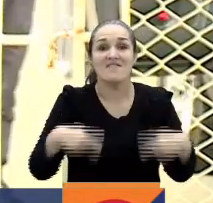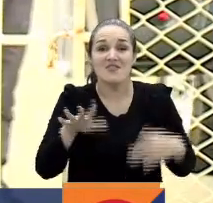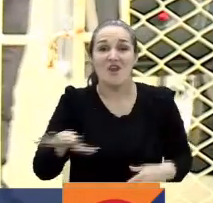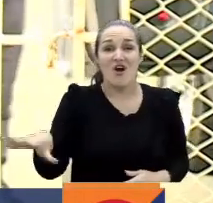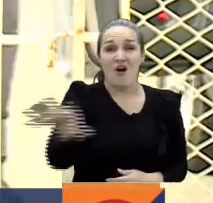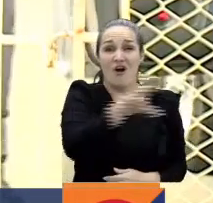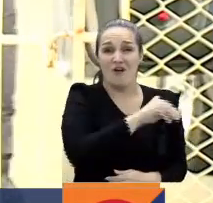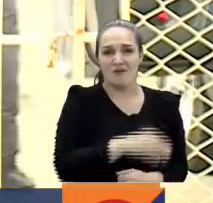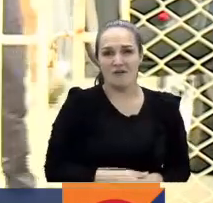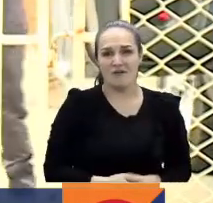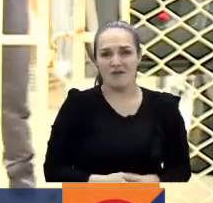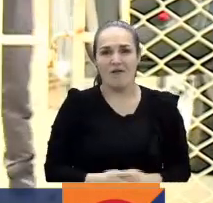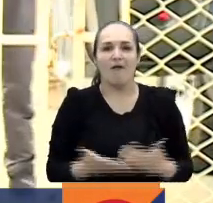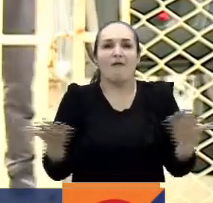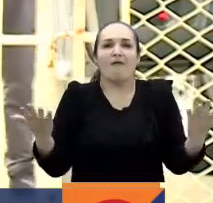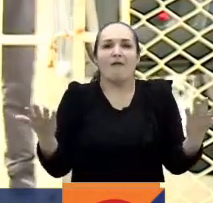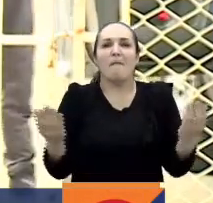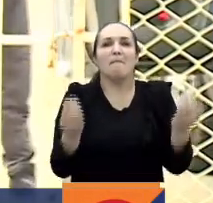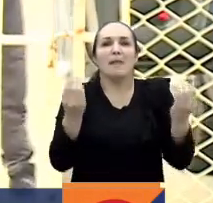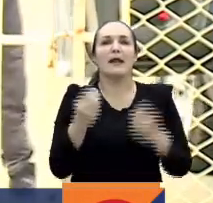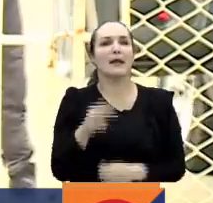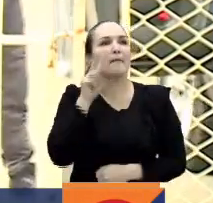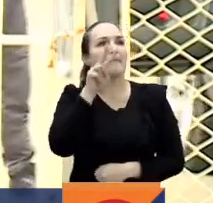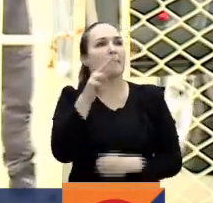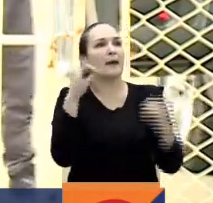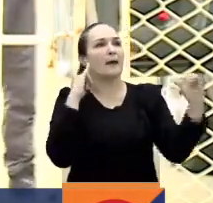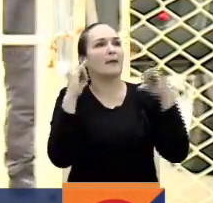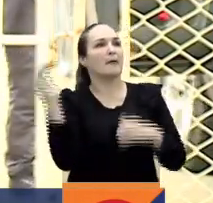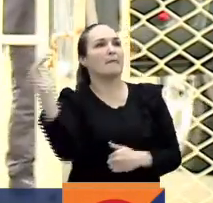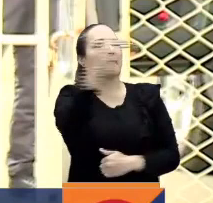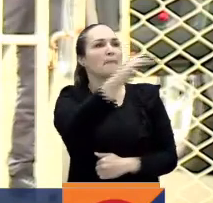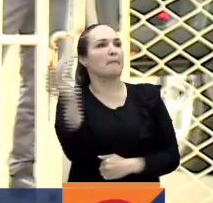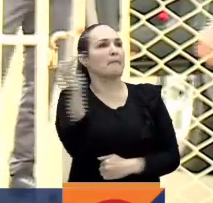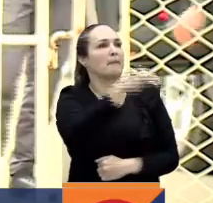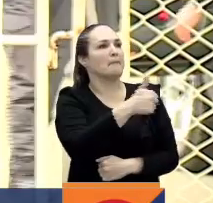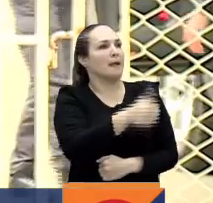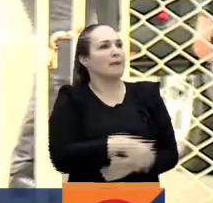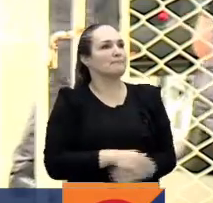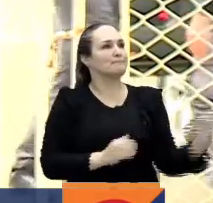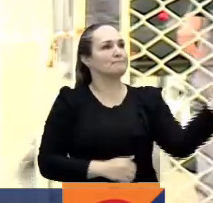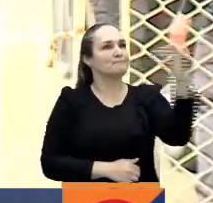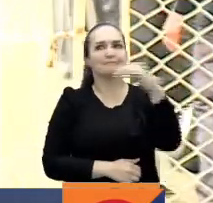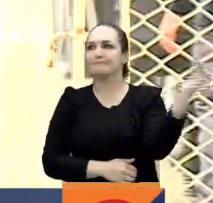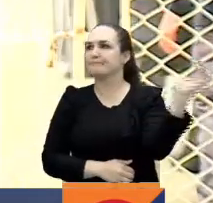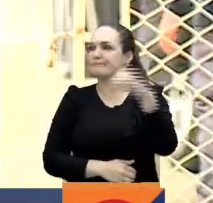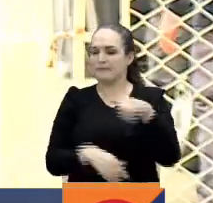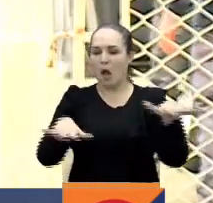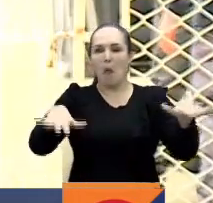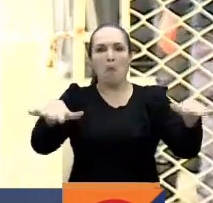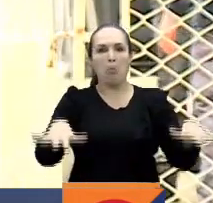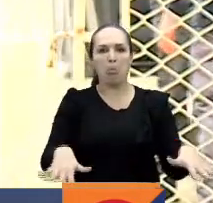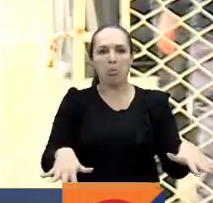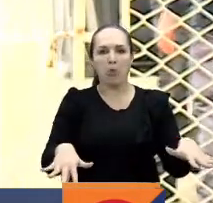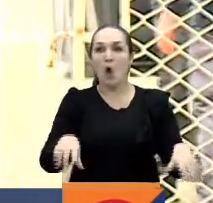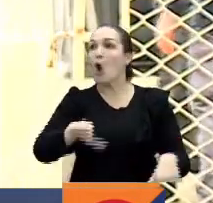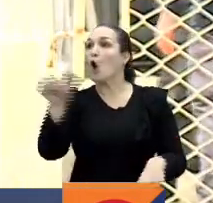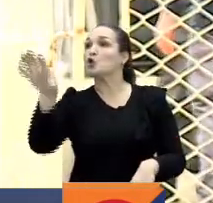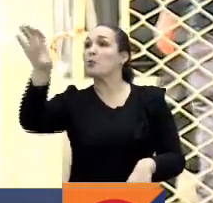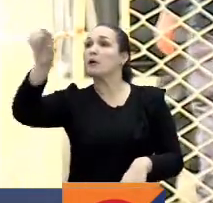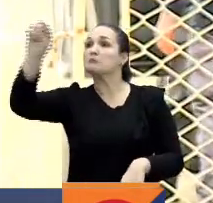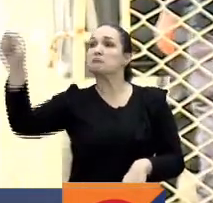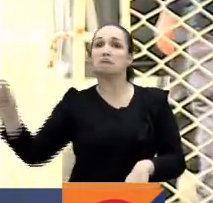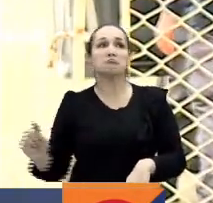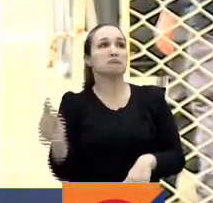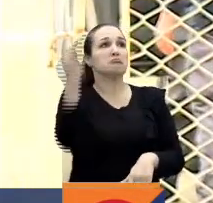mucha gracia, porque veríamos pasar las tractomulas con riquezas de otros lados, quizás ni siquiera de Colombia,